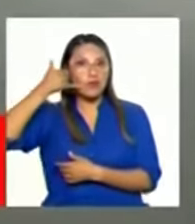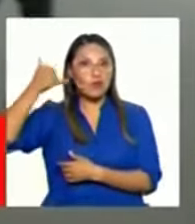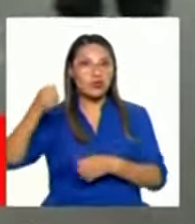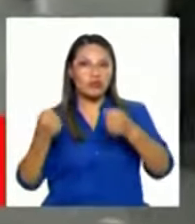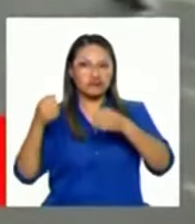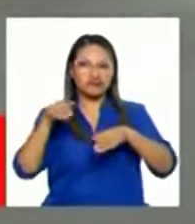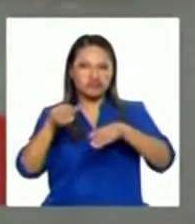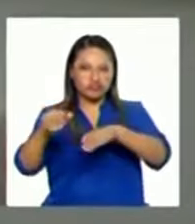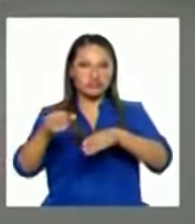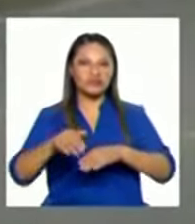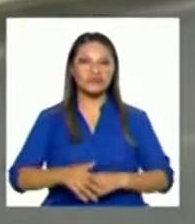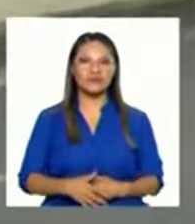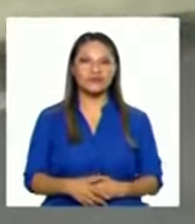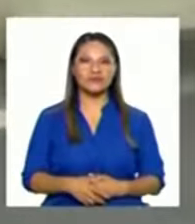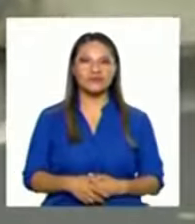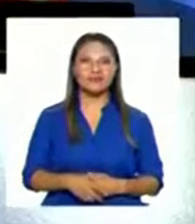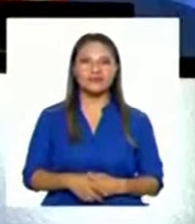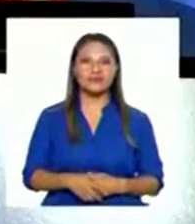Carreteras.